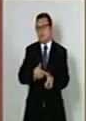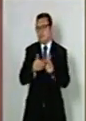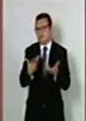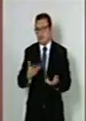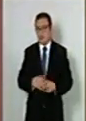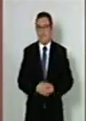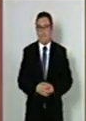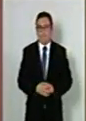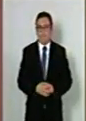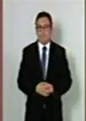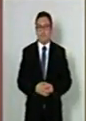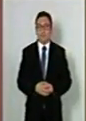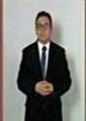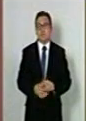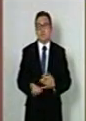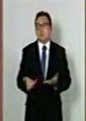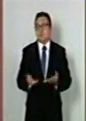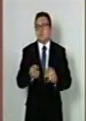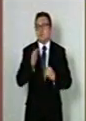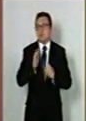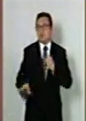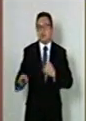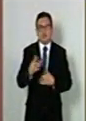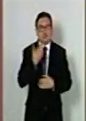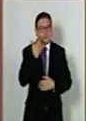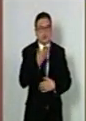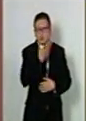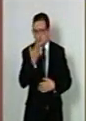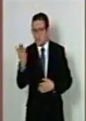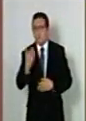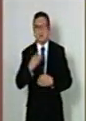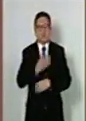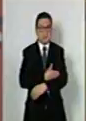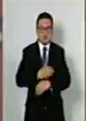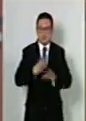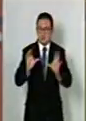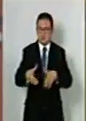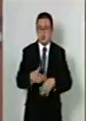Finalmente, quiero pedirles, compañeras, compañeros,